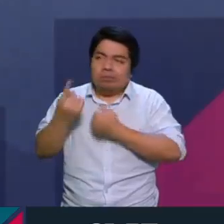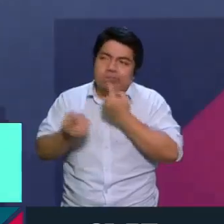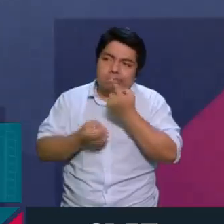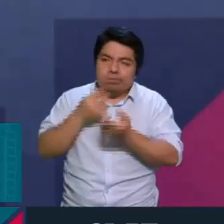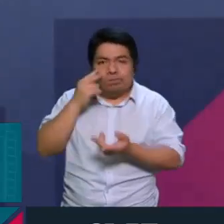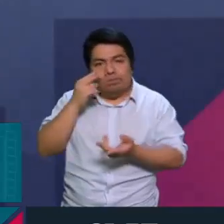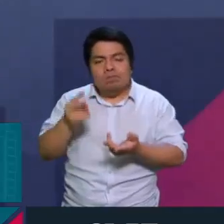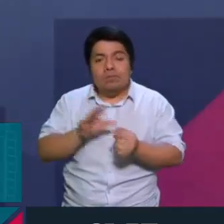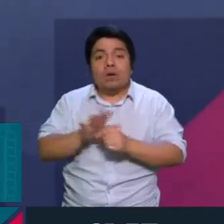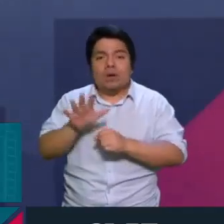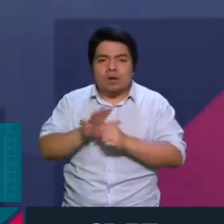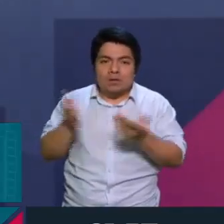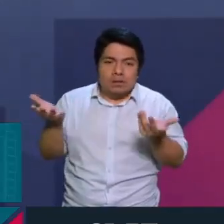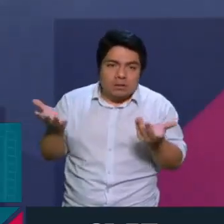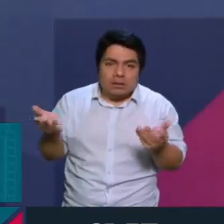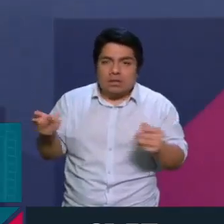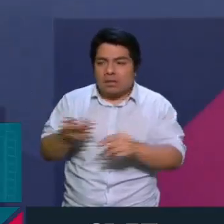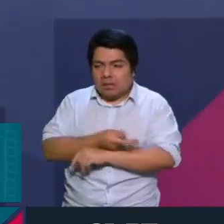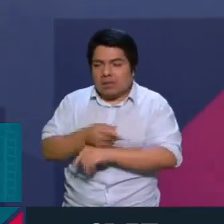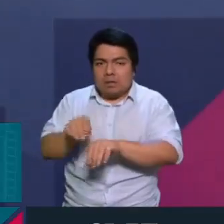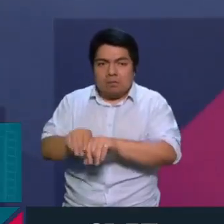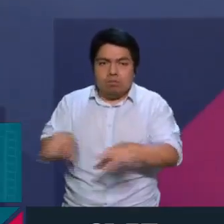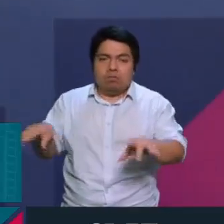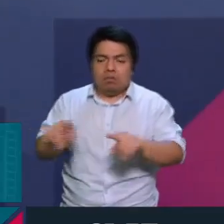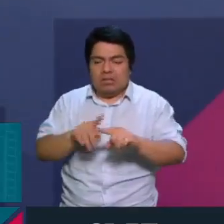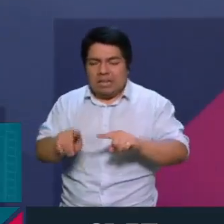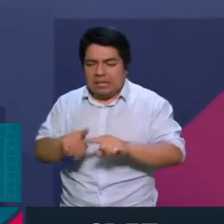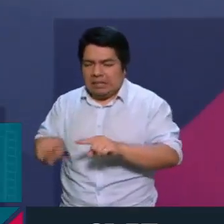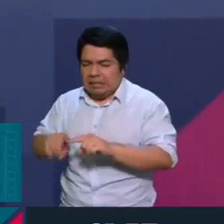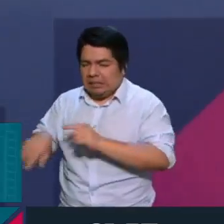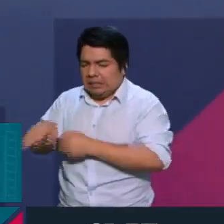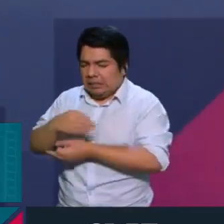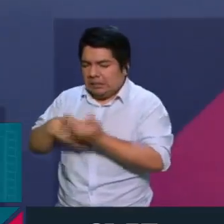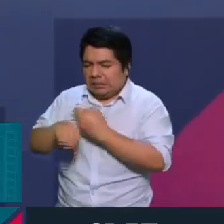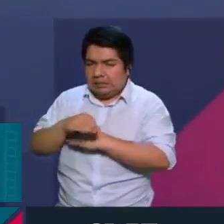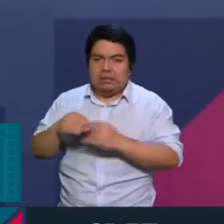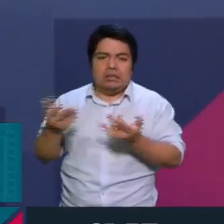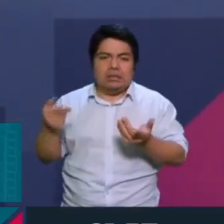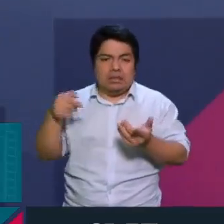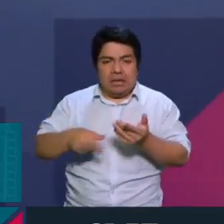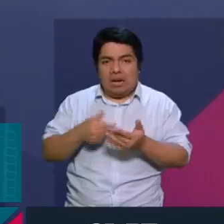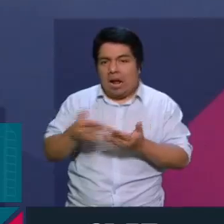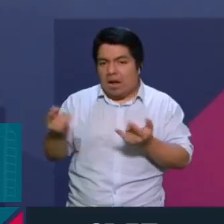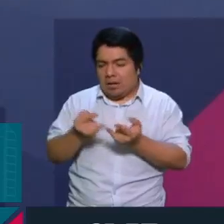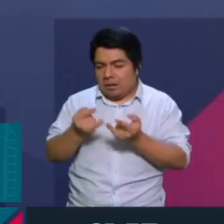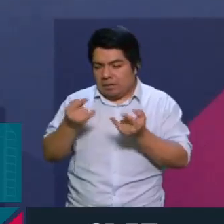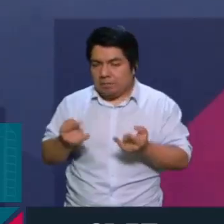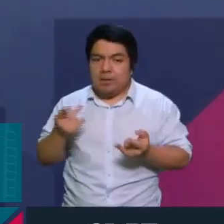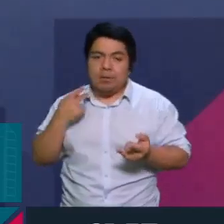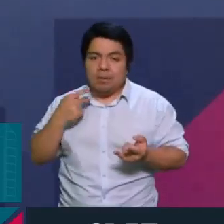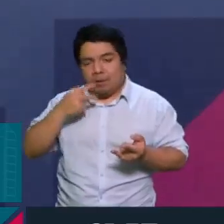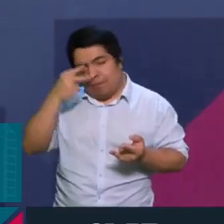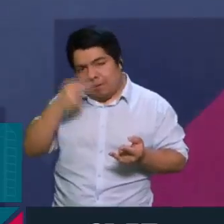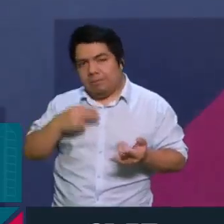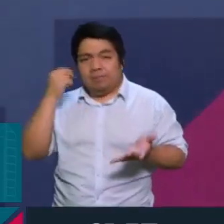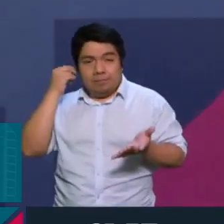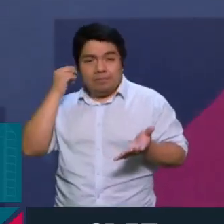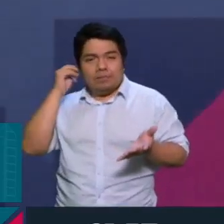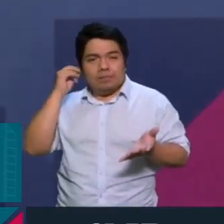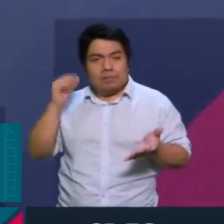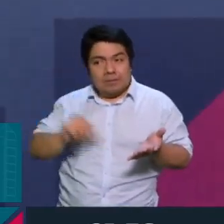ver lo que ha ocurrido en los diferentes momentos de la reciente historia política de México. Y